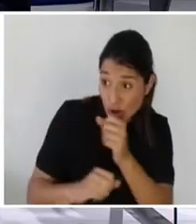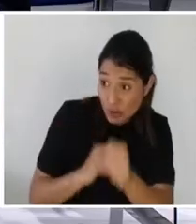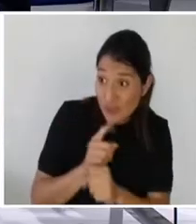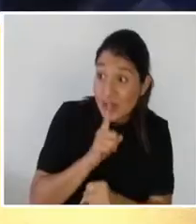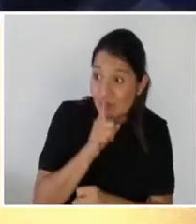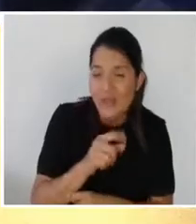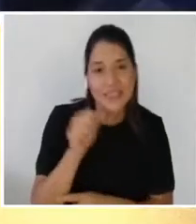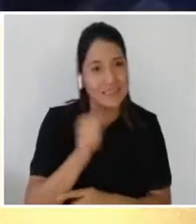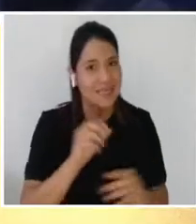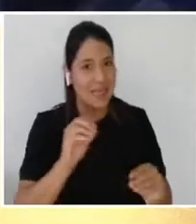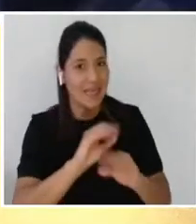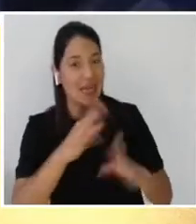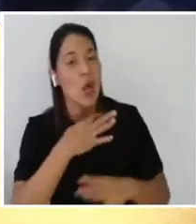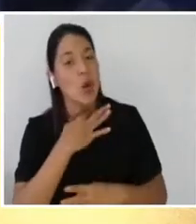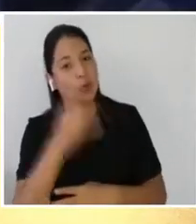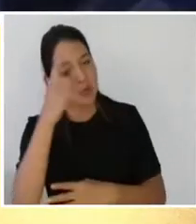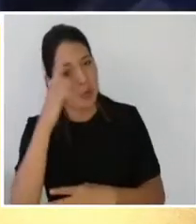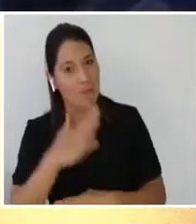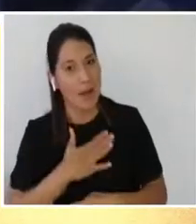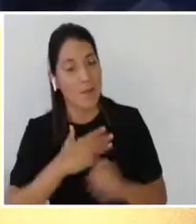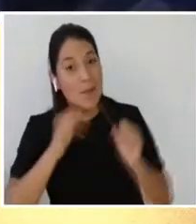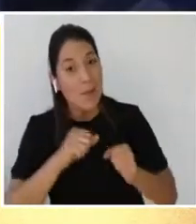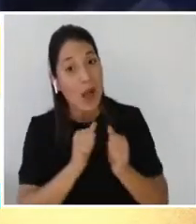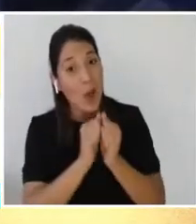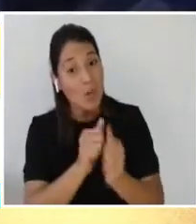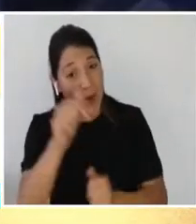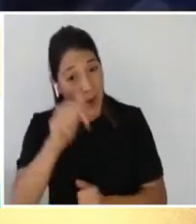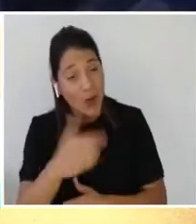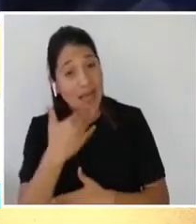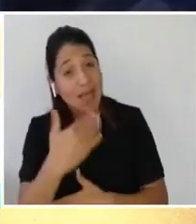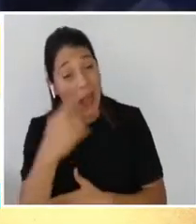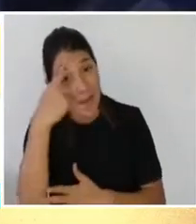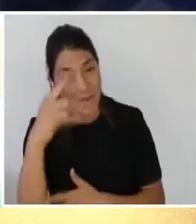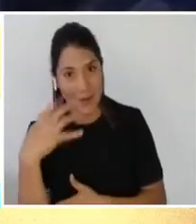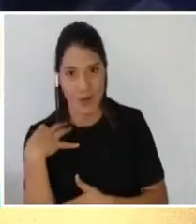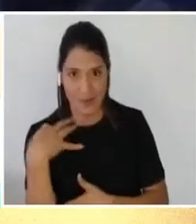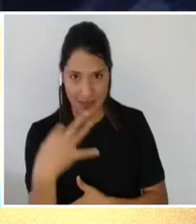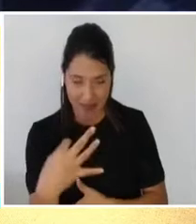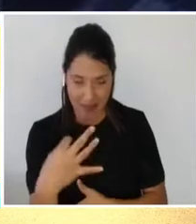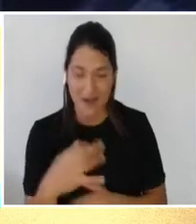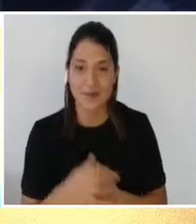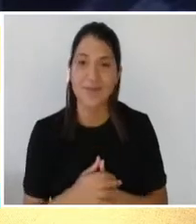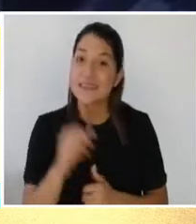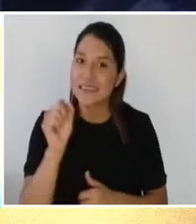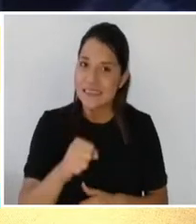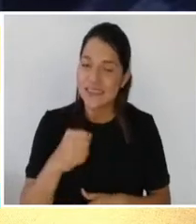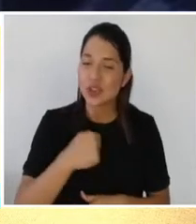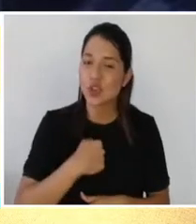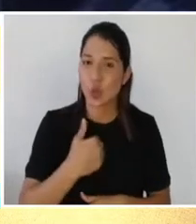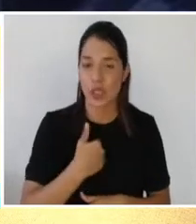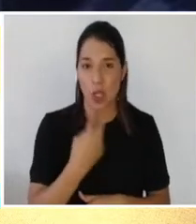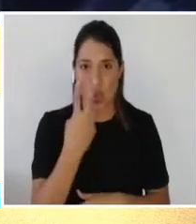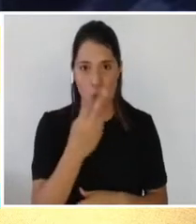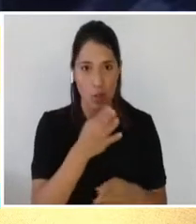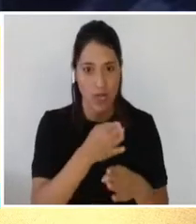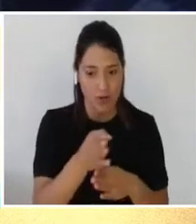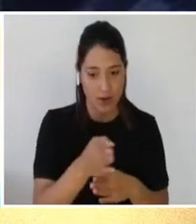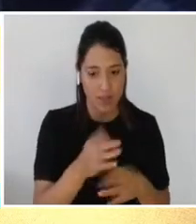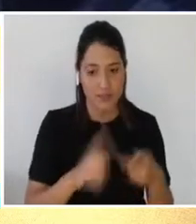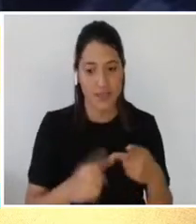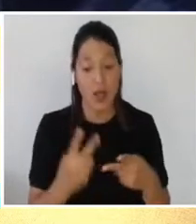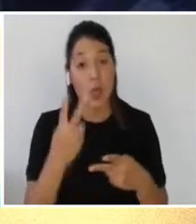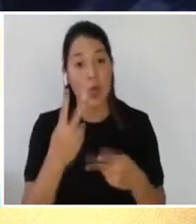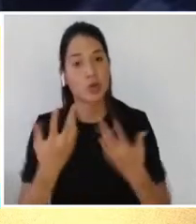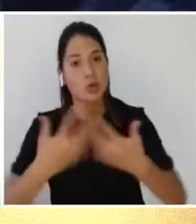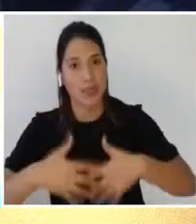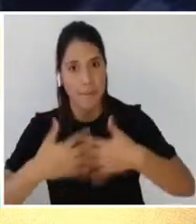para mí poder acompañarlos hoy. Muchas gracias por la invitación. Sí, yo tengo dos carreras y tengo dos empresas. Tengo